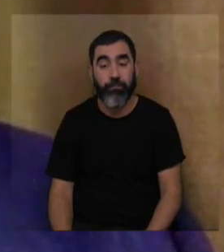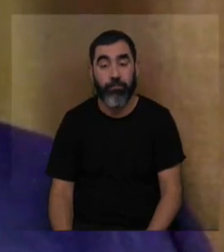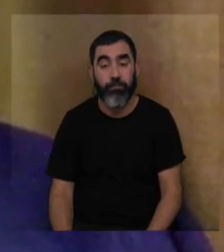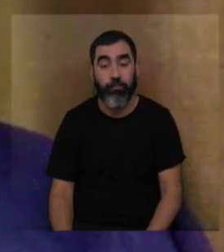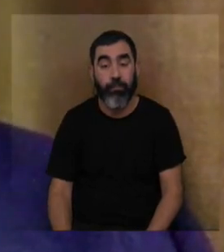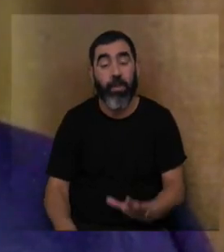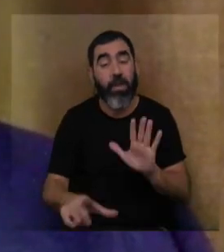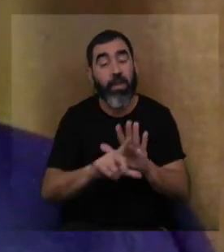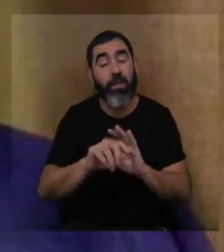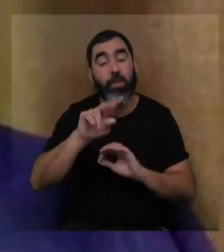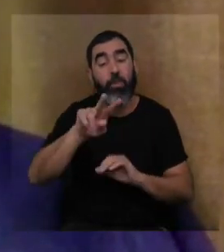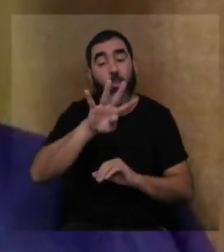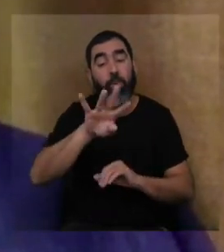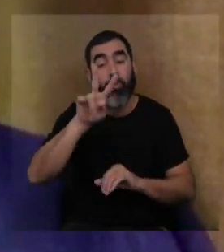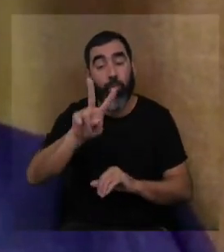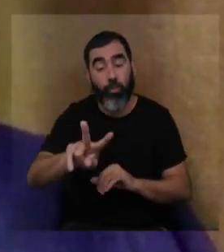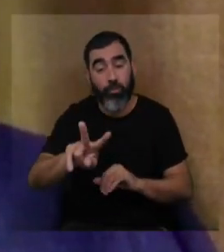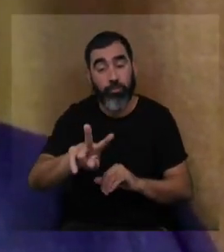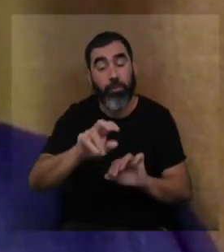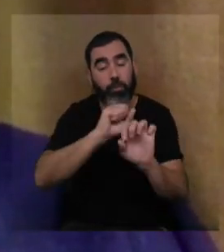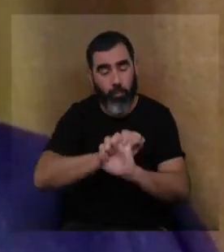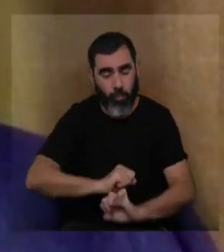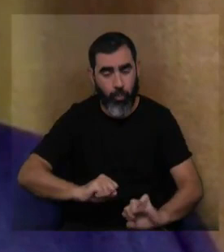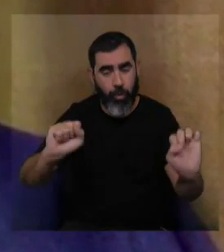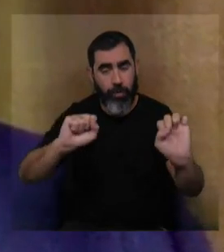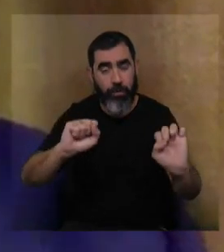Ese decreto 242 le permite